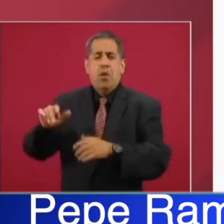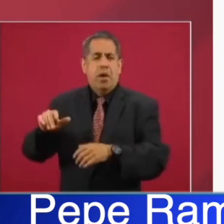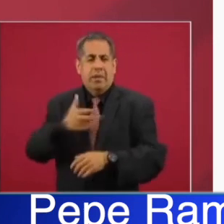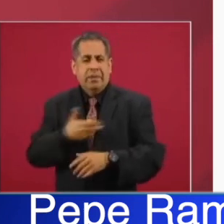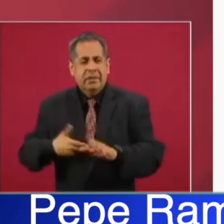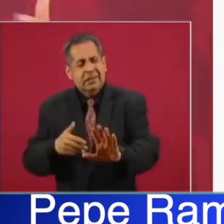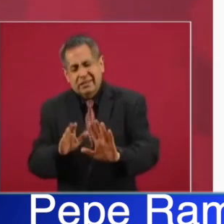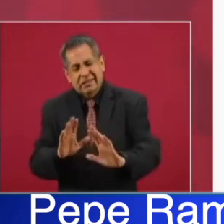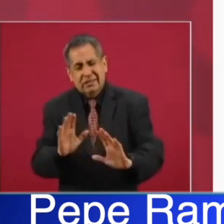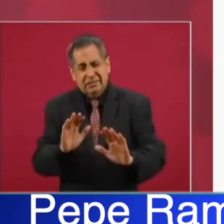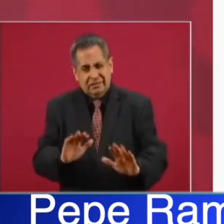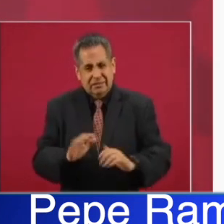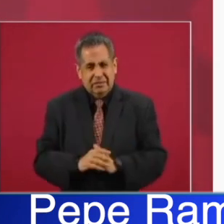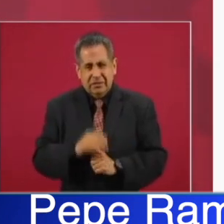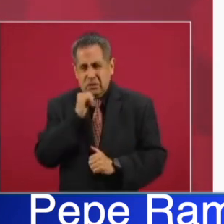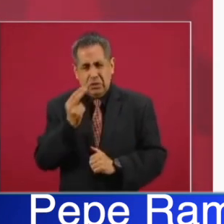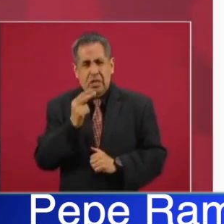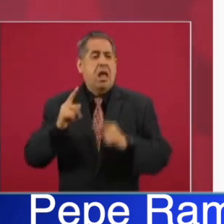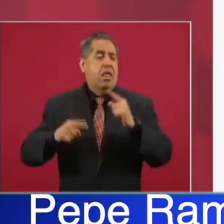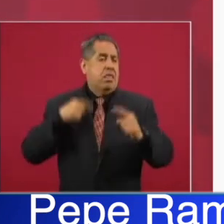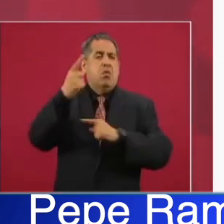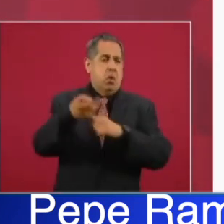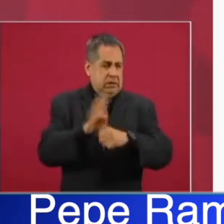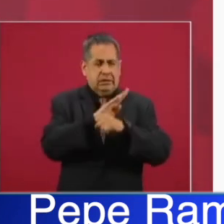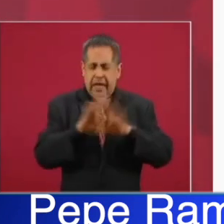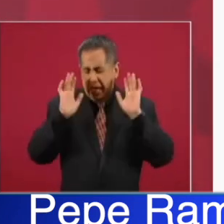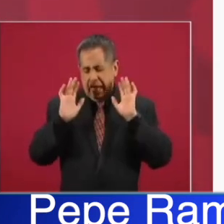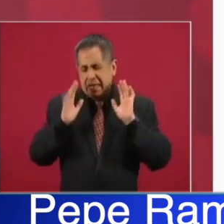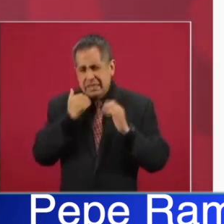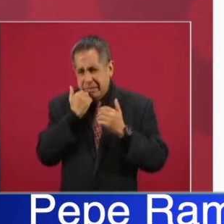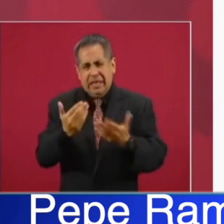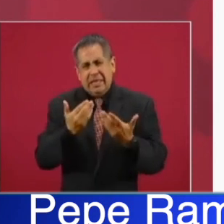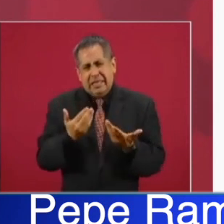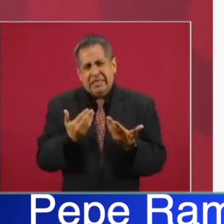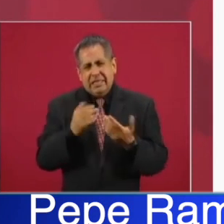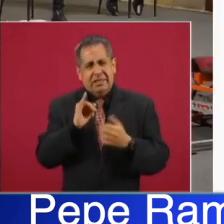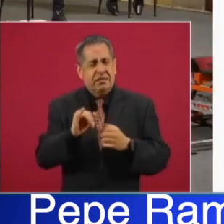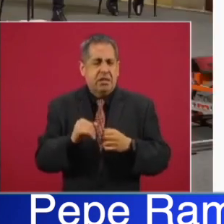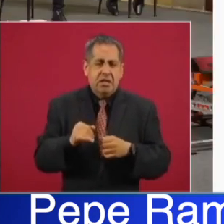no es necesario. Ya cuando pase la pandemia, entonces